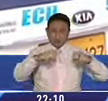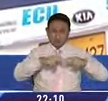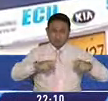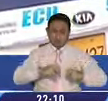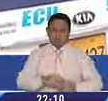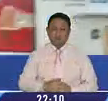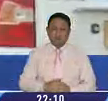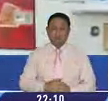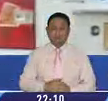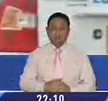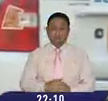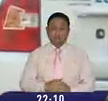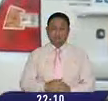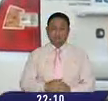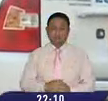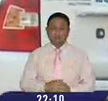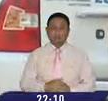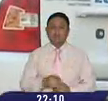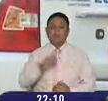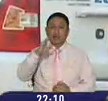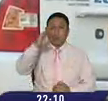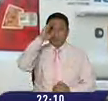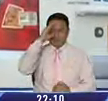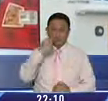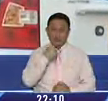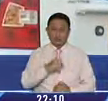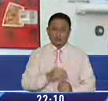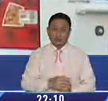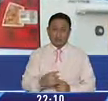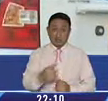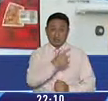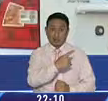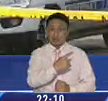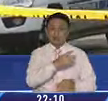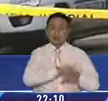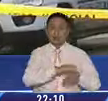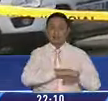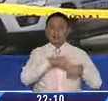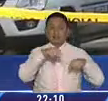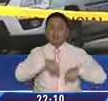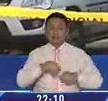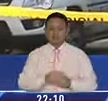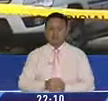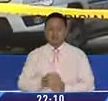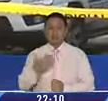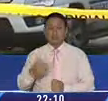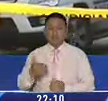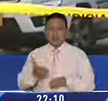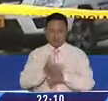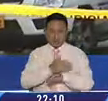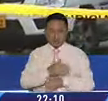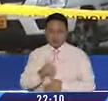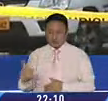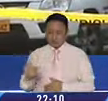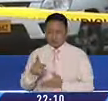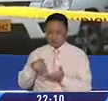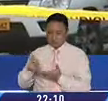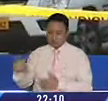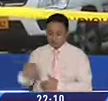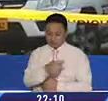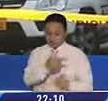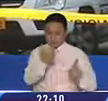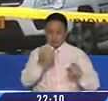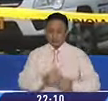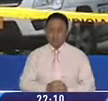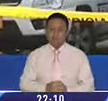respectivo procedimiento. Las fuentes policiales señalan que este hecho respondería a una muerte selectiva, situación